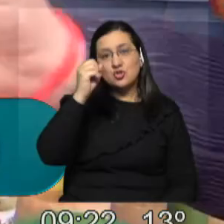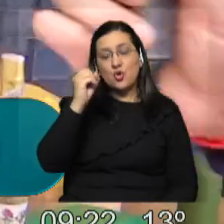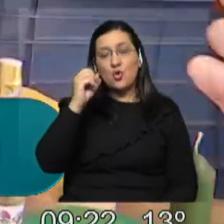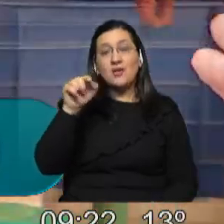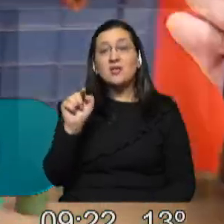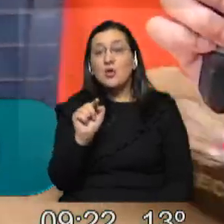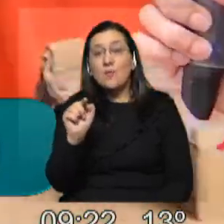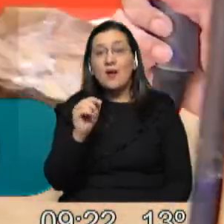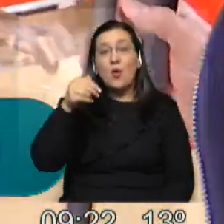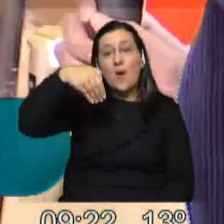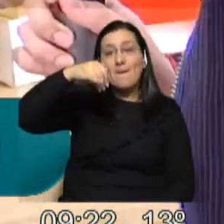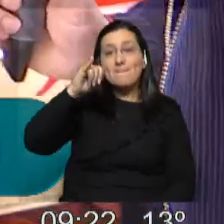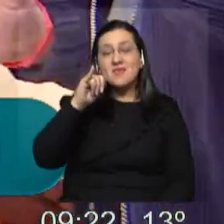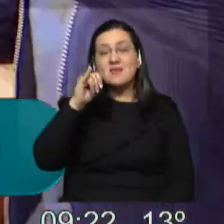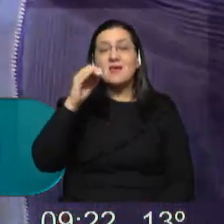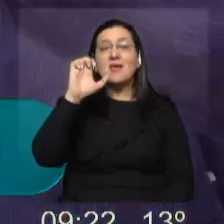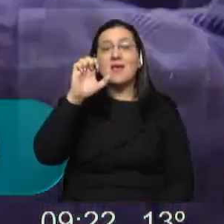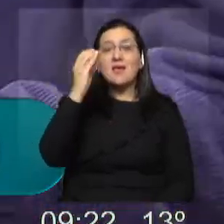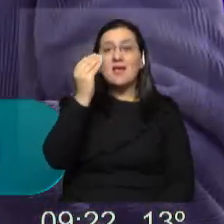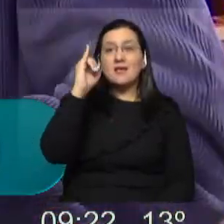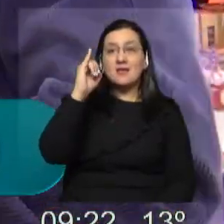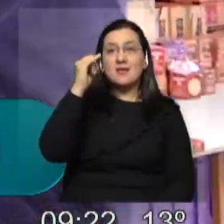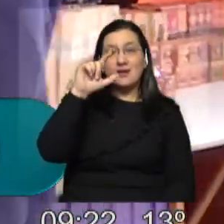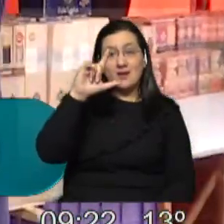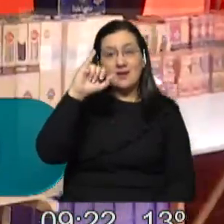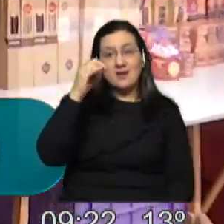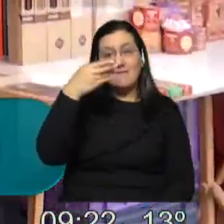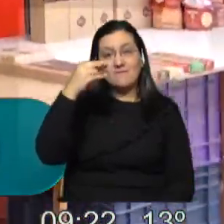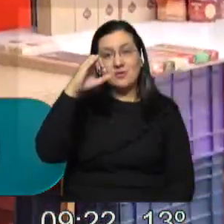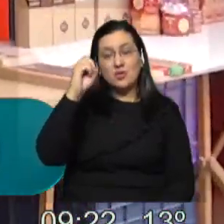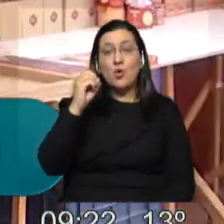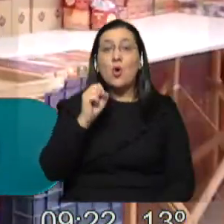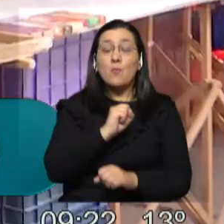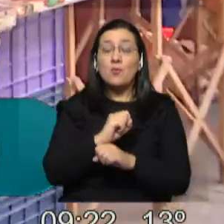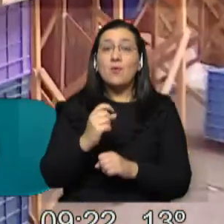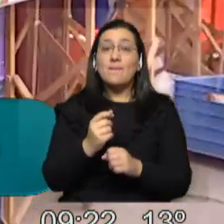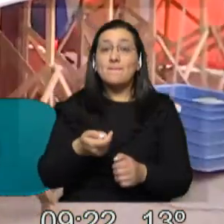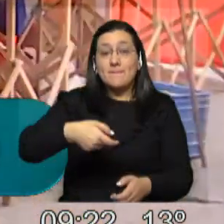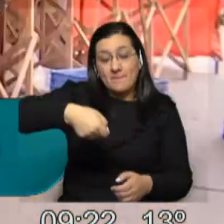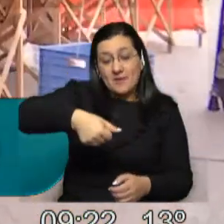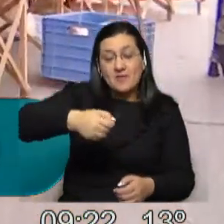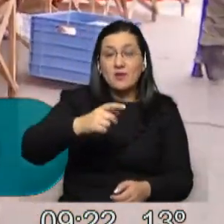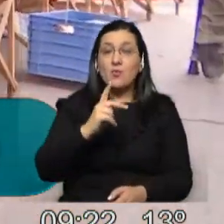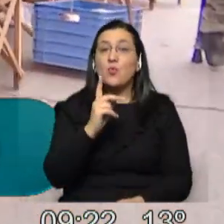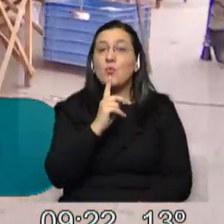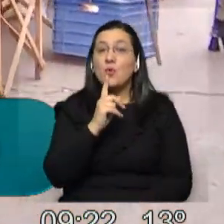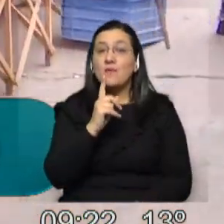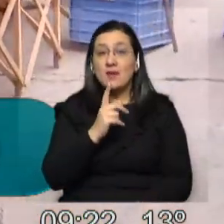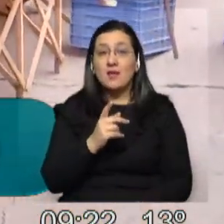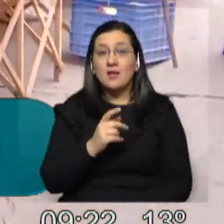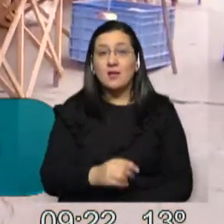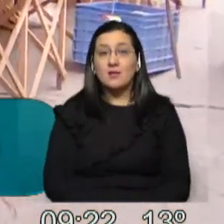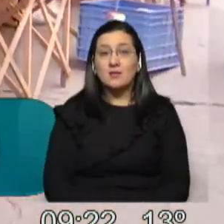Bien, excelente. Qué lindo. Vecina, a ver, vamos a hacer una cosa y cerramos el móvil de esta manera. ¿Podemos prender una vela y vamos a dejar una vela acá en San